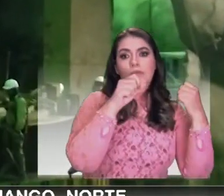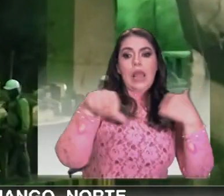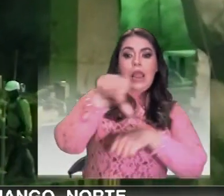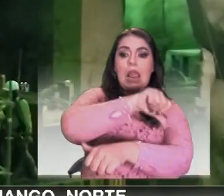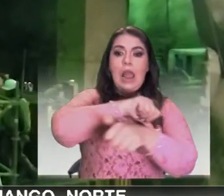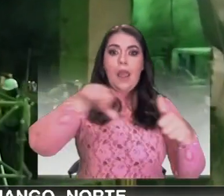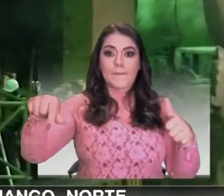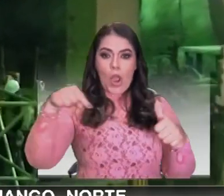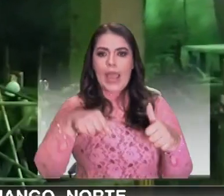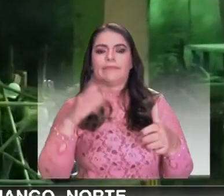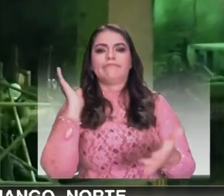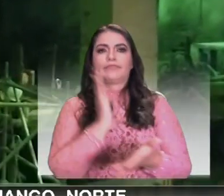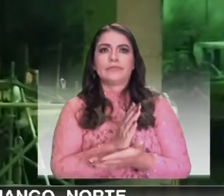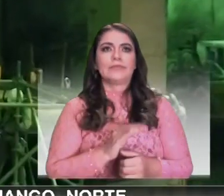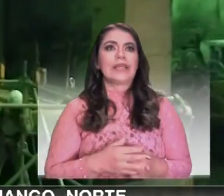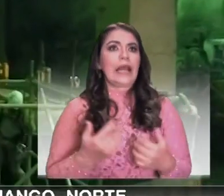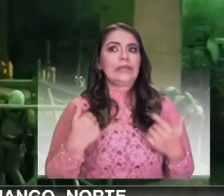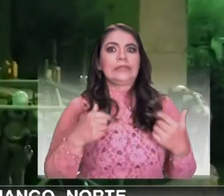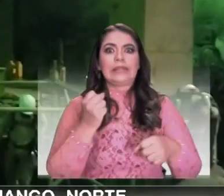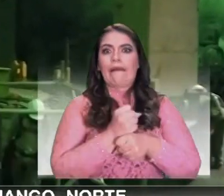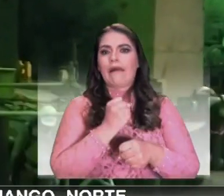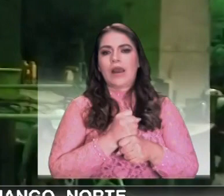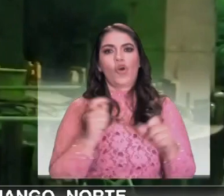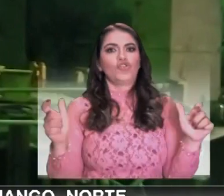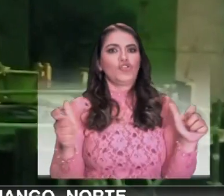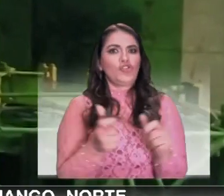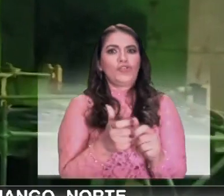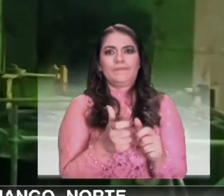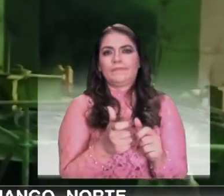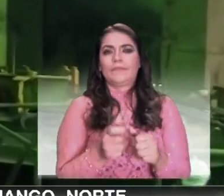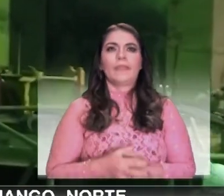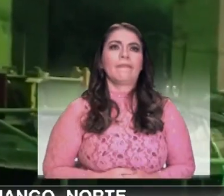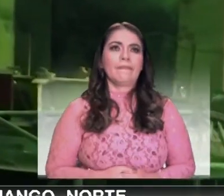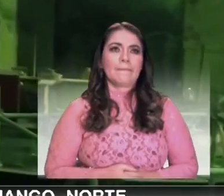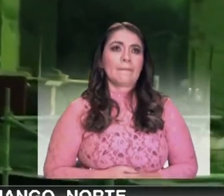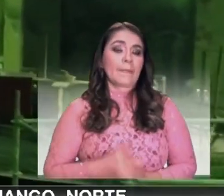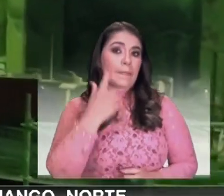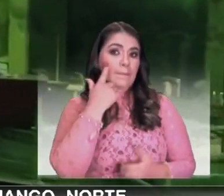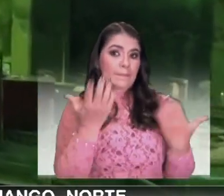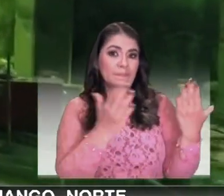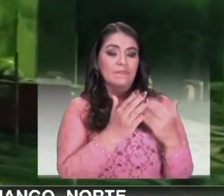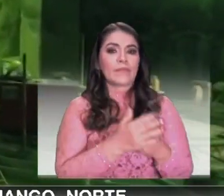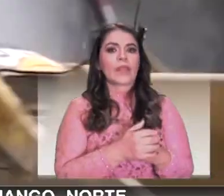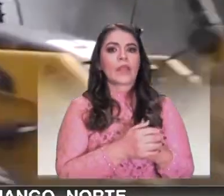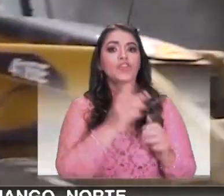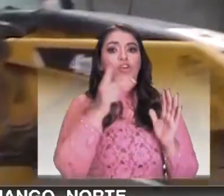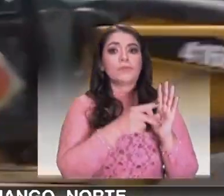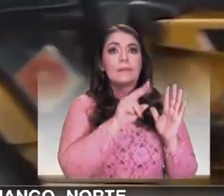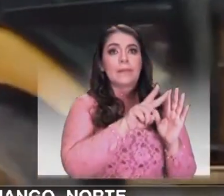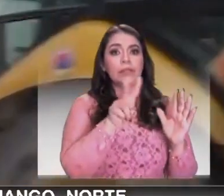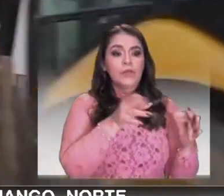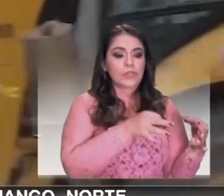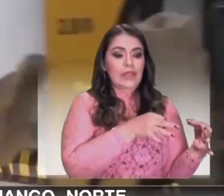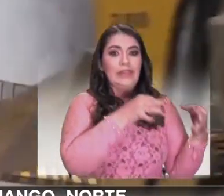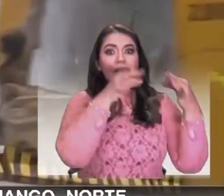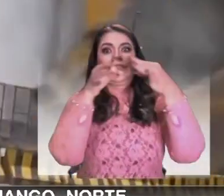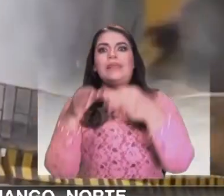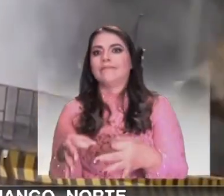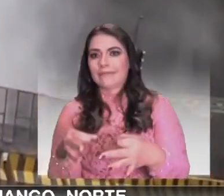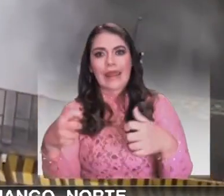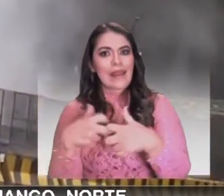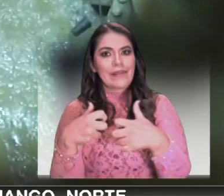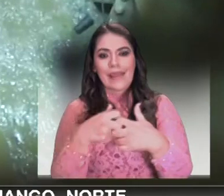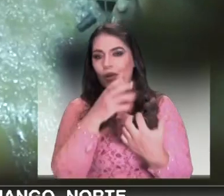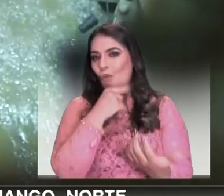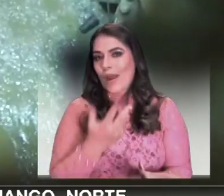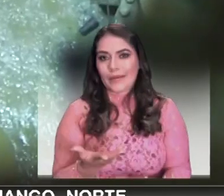reducir al mínimo el número de trabajadores lo que obligó a postergar hasta el 2022 la generación de energía en la futura